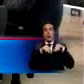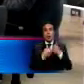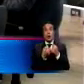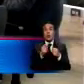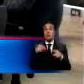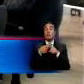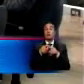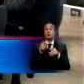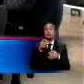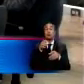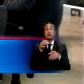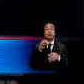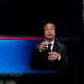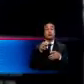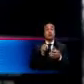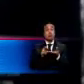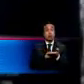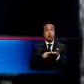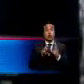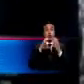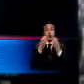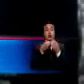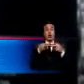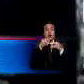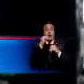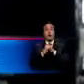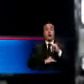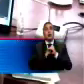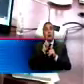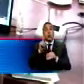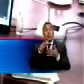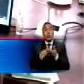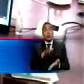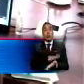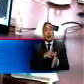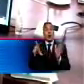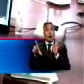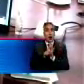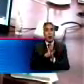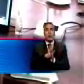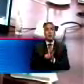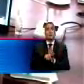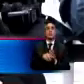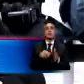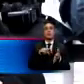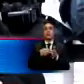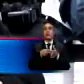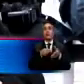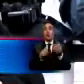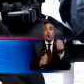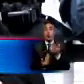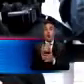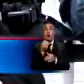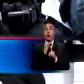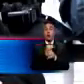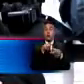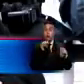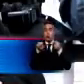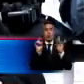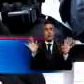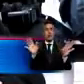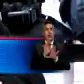una comparecencia en la Comisión de Relaciones Internacionales de la Asamblea Nacional señaló que este proyecto de ley no crea ningún organismo de control. Todo el Estado debe estar